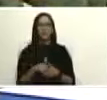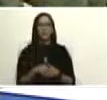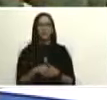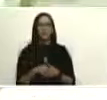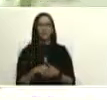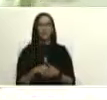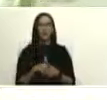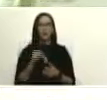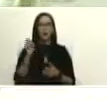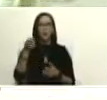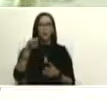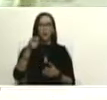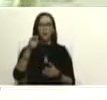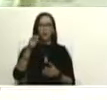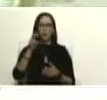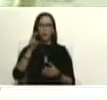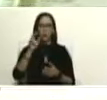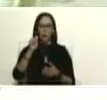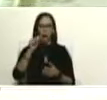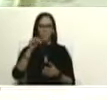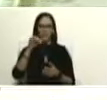Guamita, Guamita.